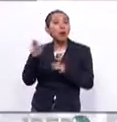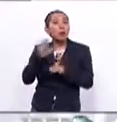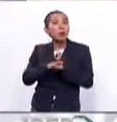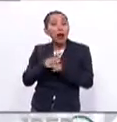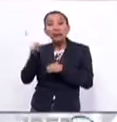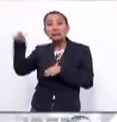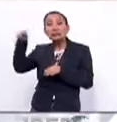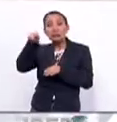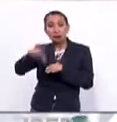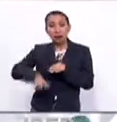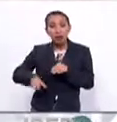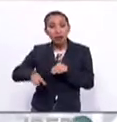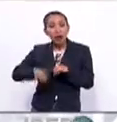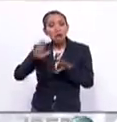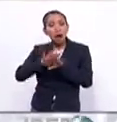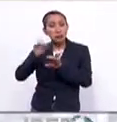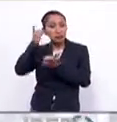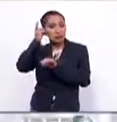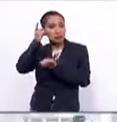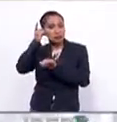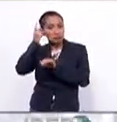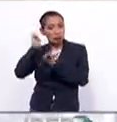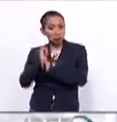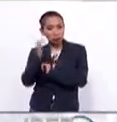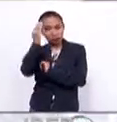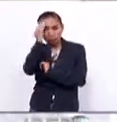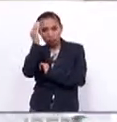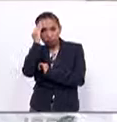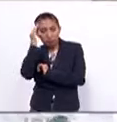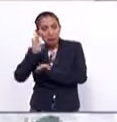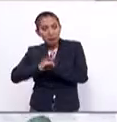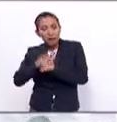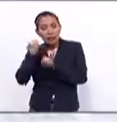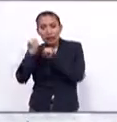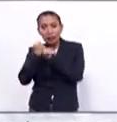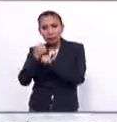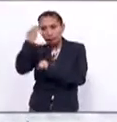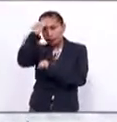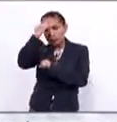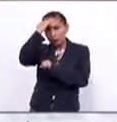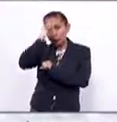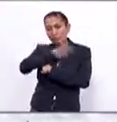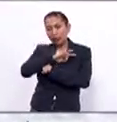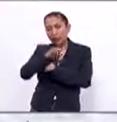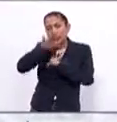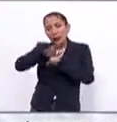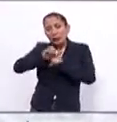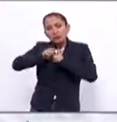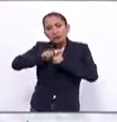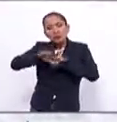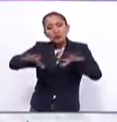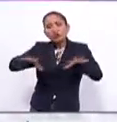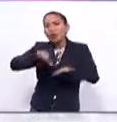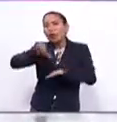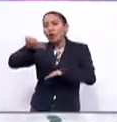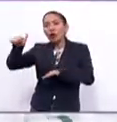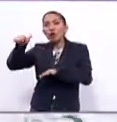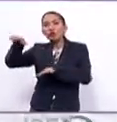mayor presencia del Estado, con una dirección un poco con un poco más de años, se ha podido ampliar a